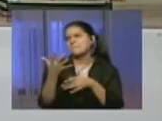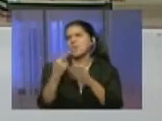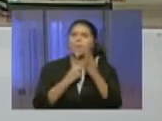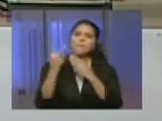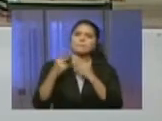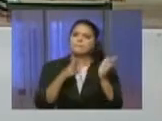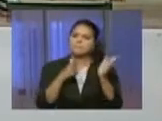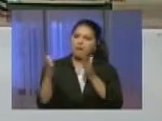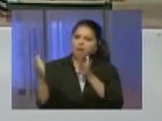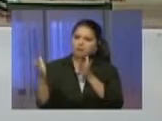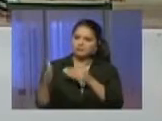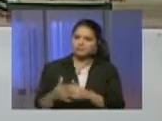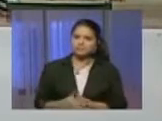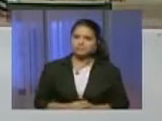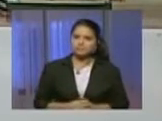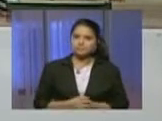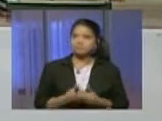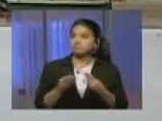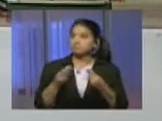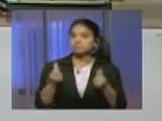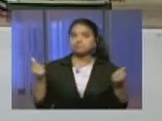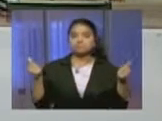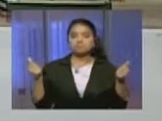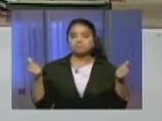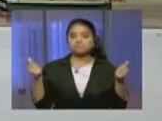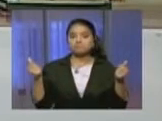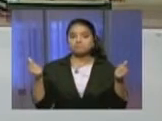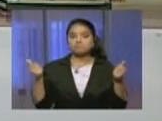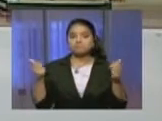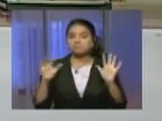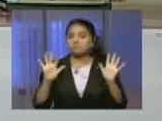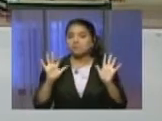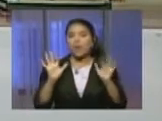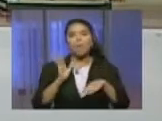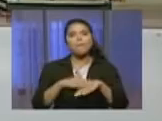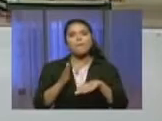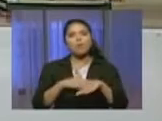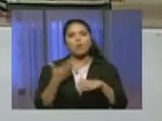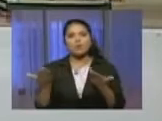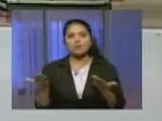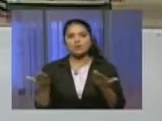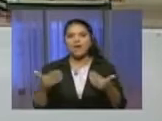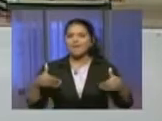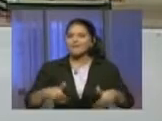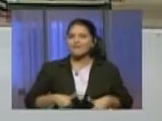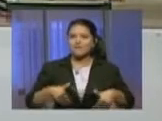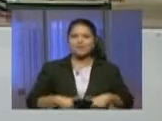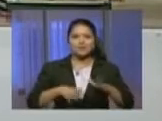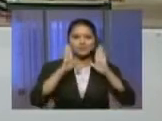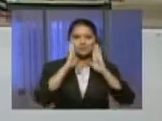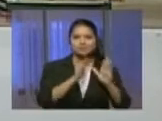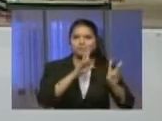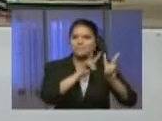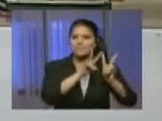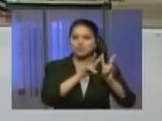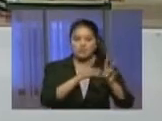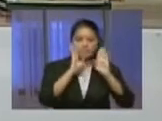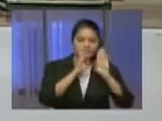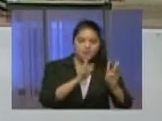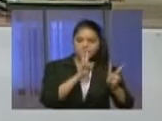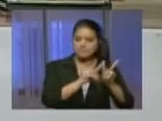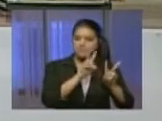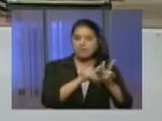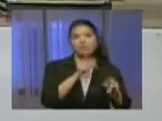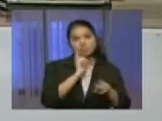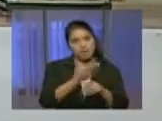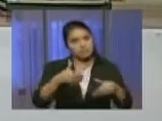plan se nos desapareció el mapa porque se puso todo el esfuerzo en la gran misión vivienda Venezuela como debe